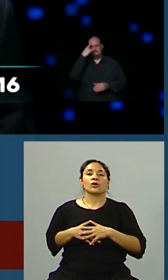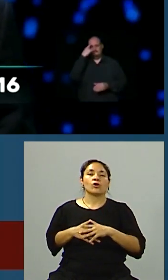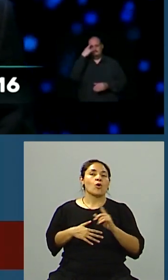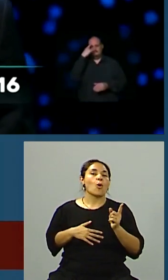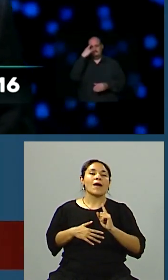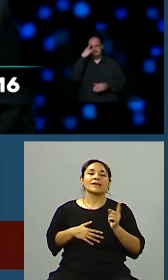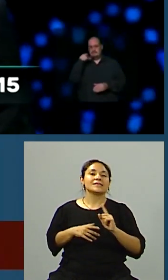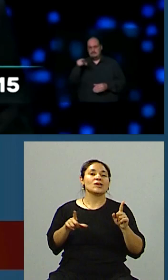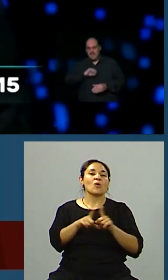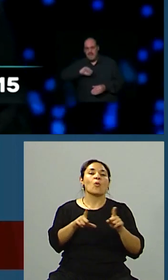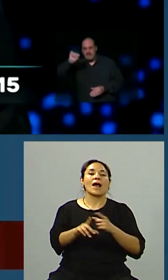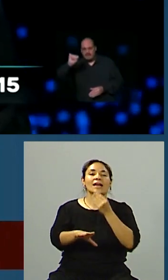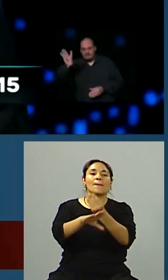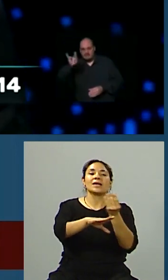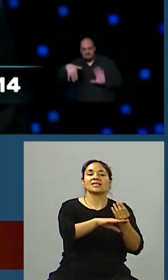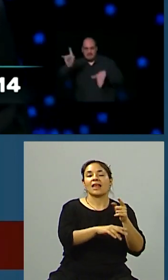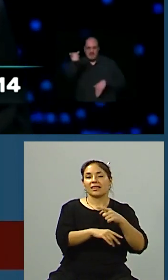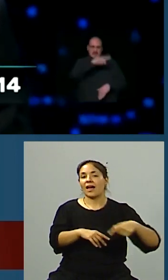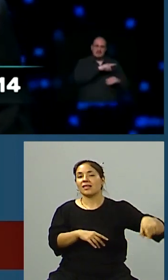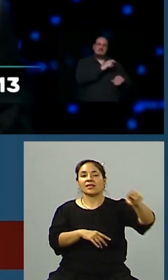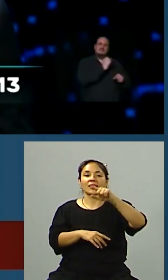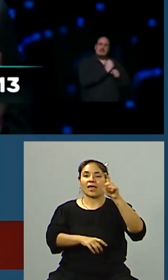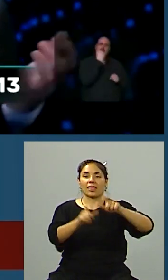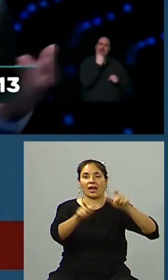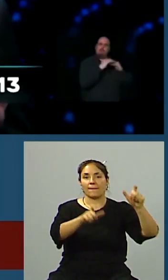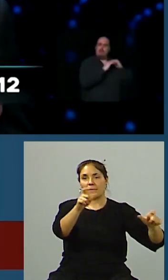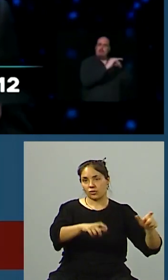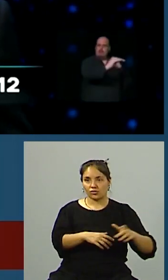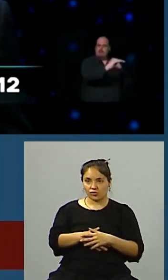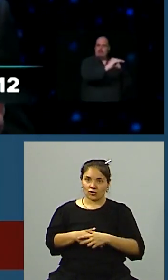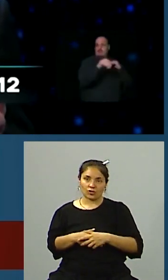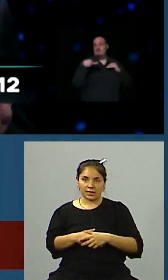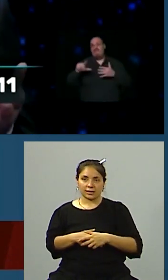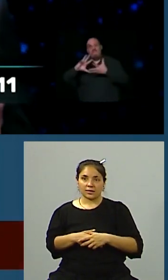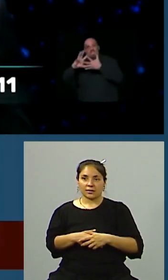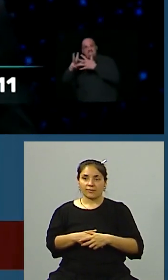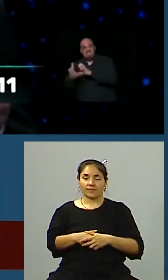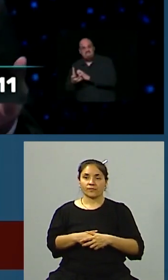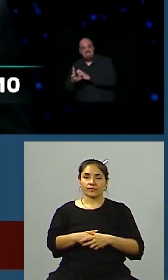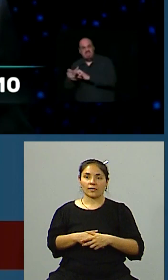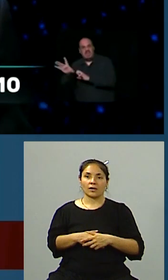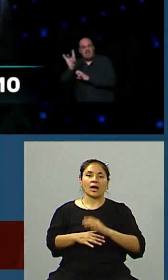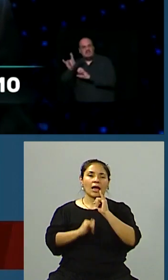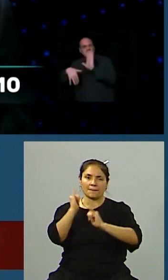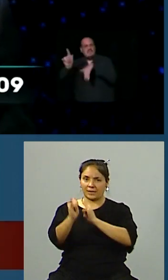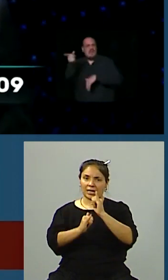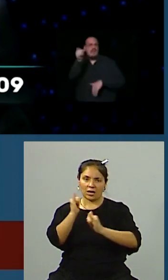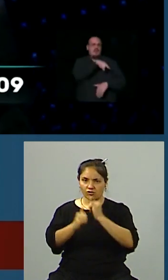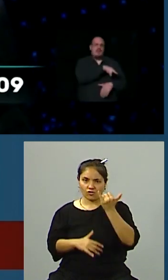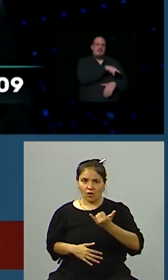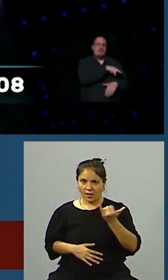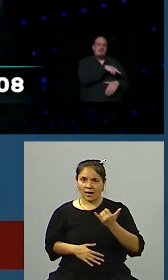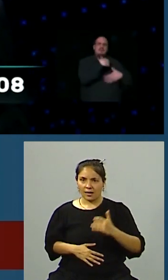Sí, eso es real. Es decir, hay muchos menos neutrales votantes que dirigentes. Esto tiene una explicación, porque